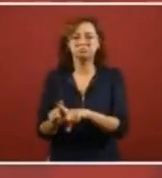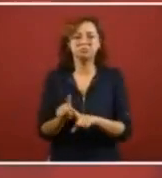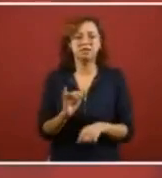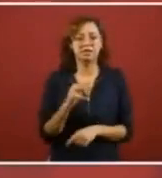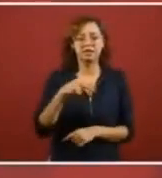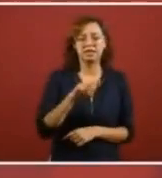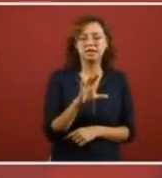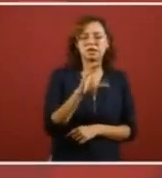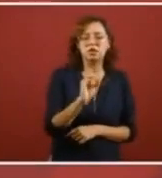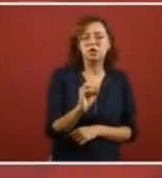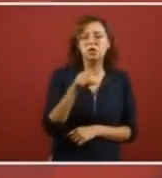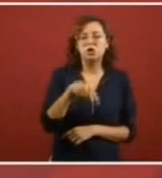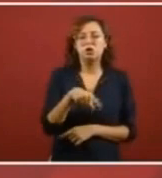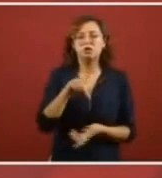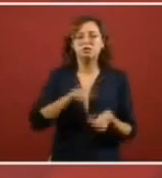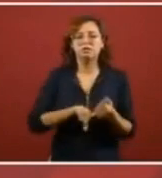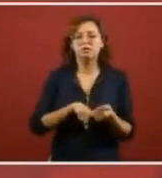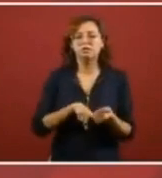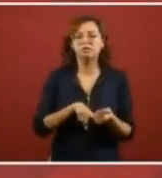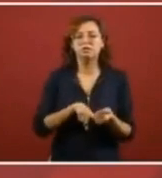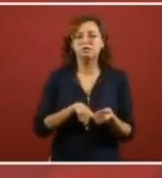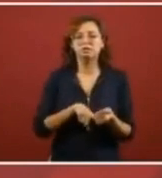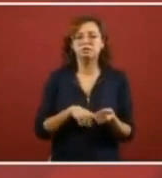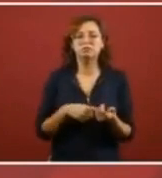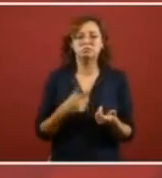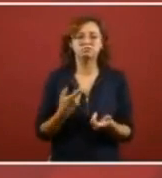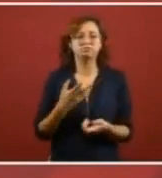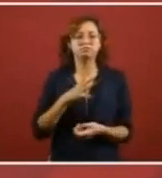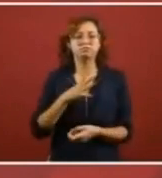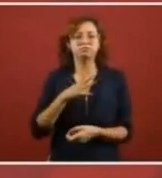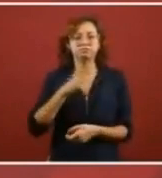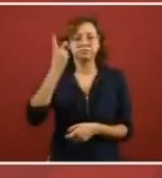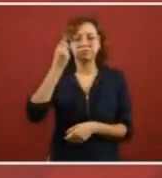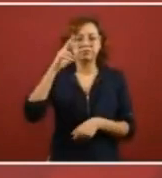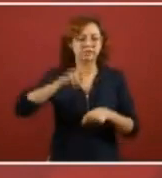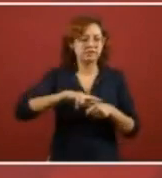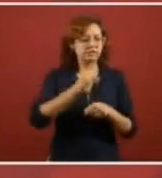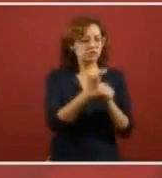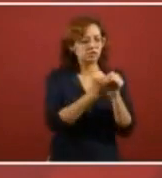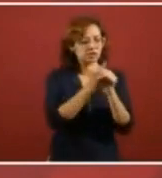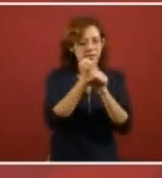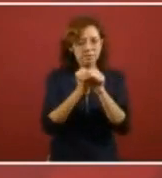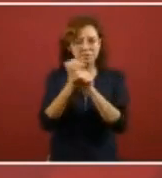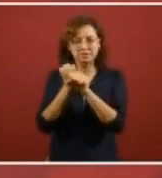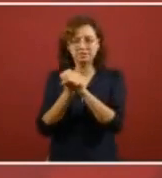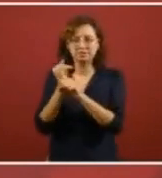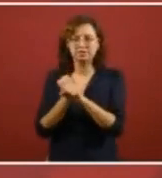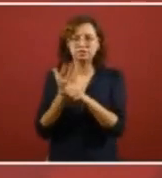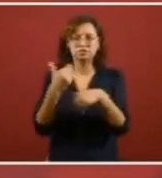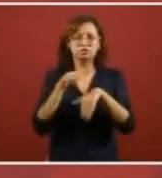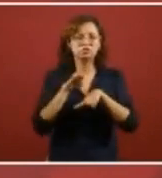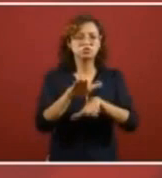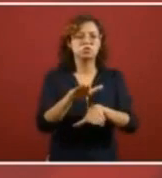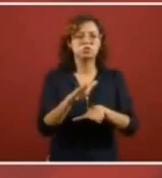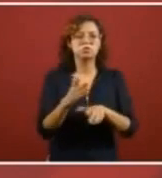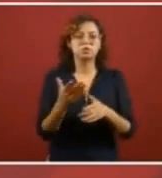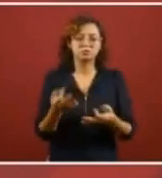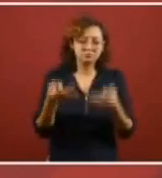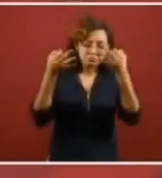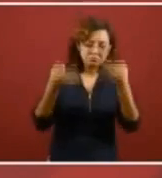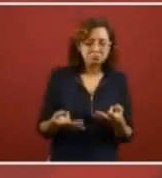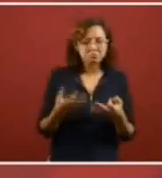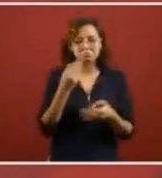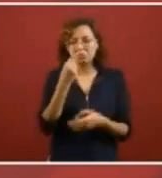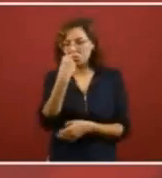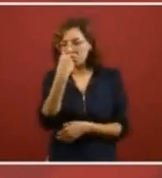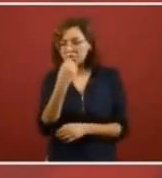del Consumidor tenía una dirección de investigación sobre la calidad de